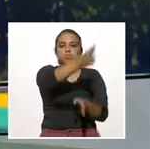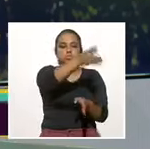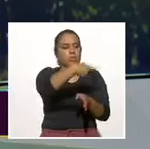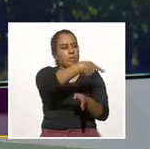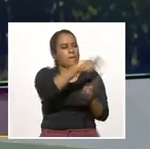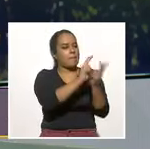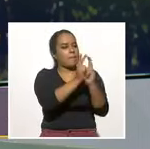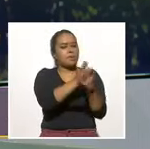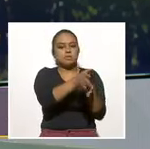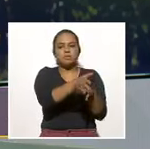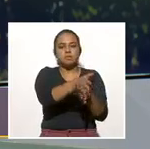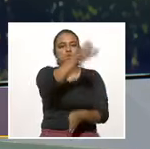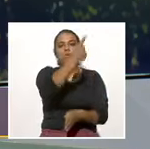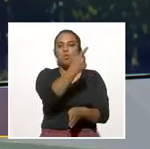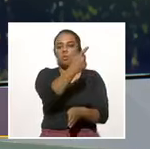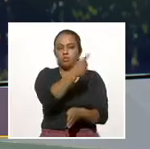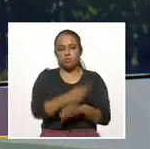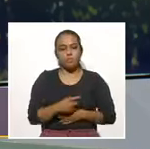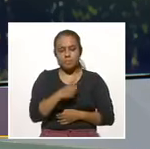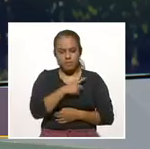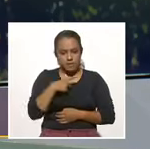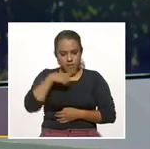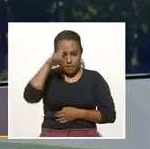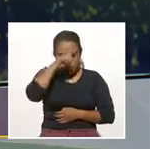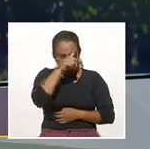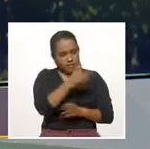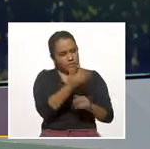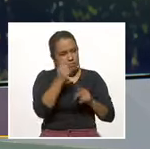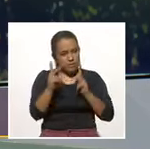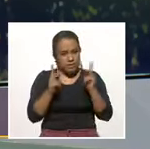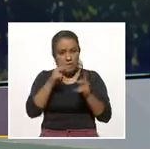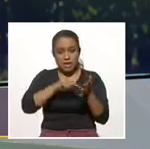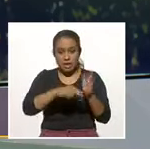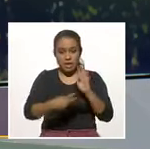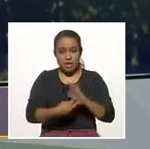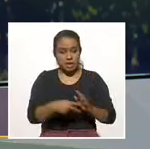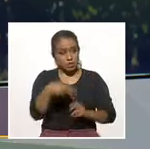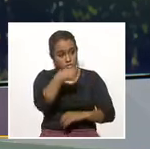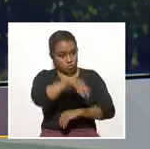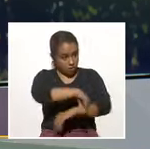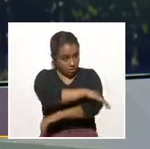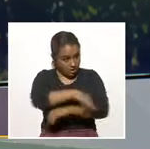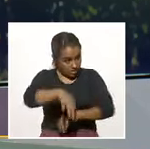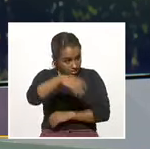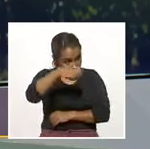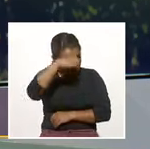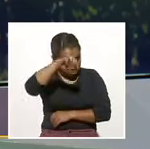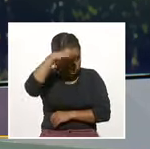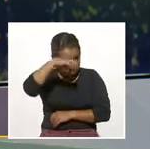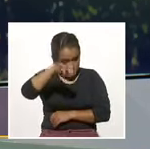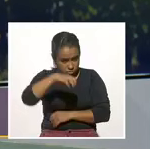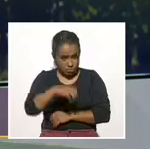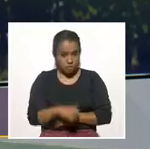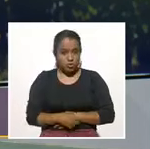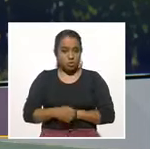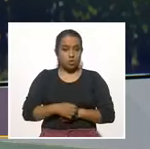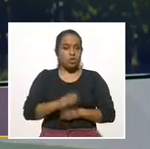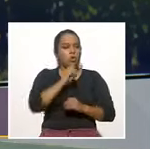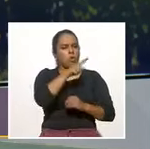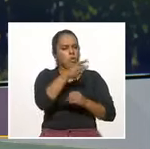básica es pedir la asesoría o la consulta, la visita de un ingeniero o de un arquitecto, eventualmente de un pasante de